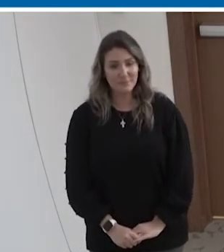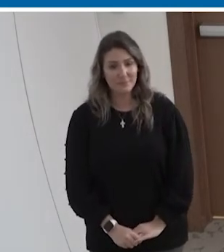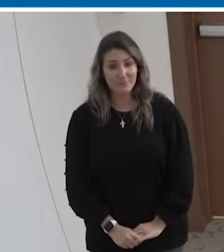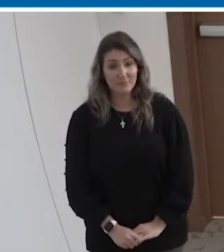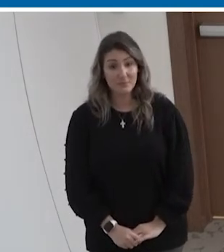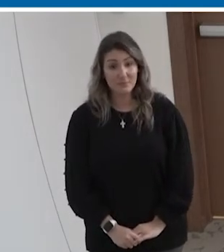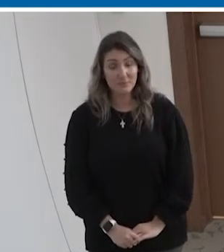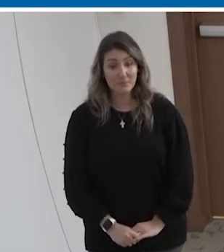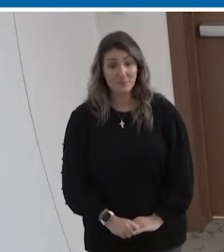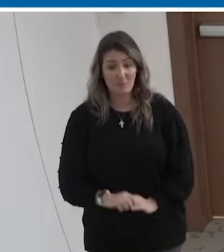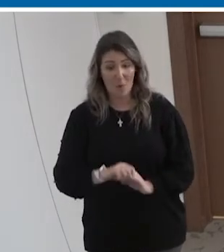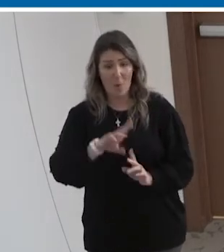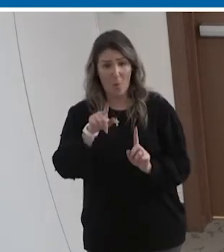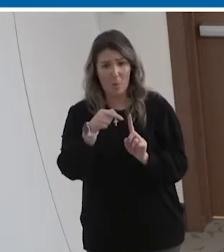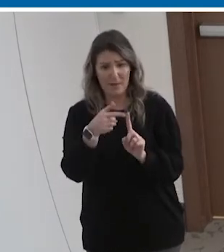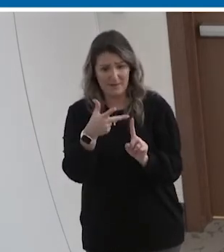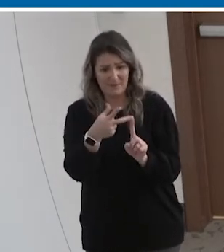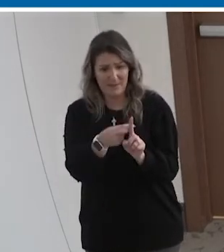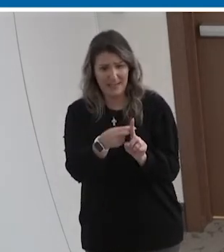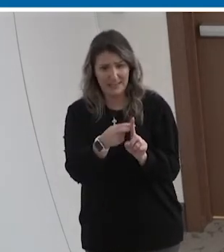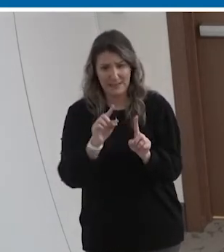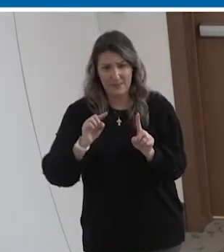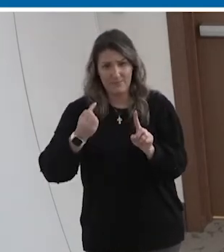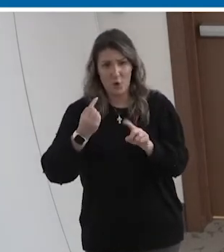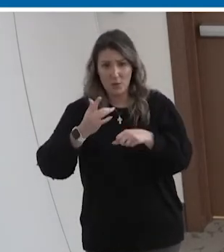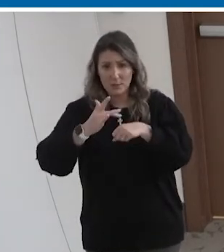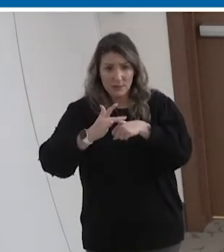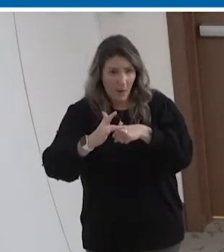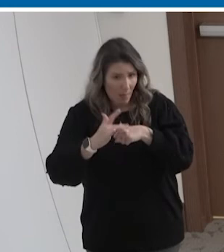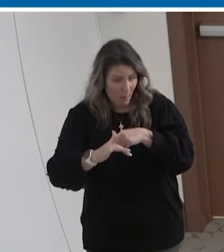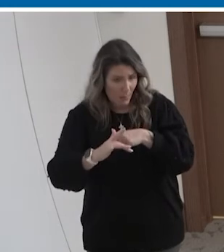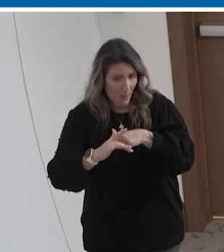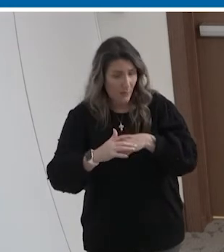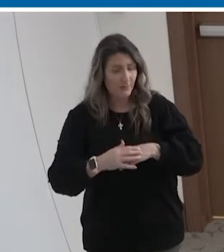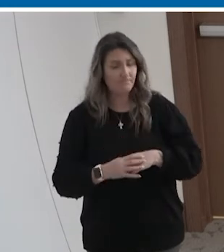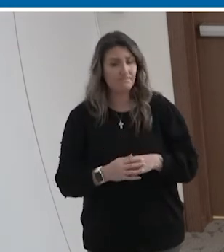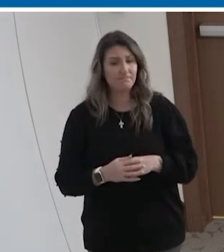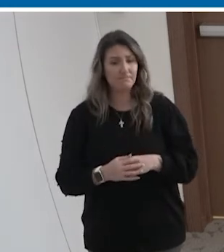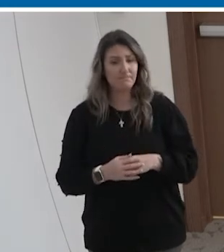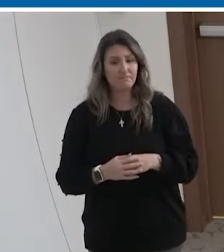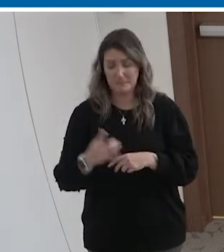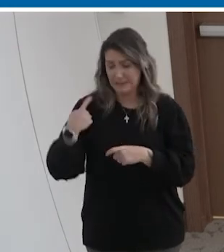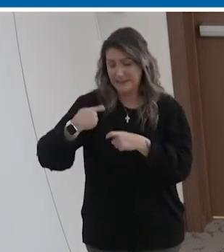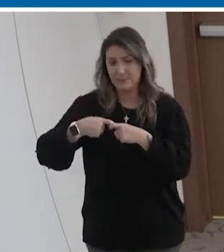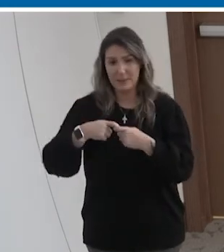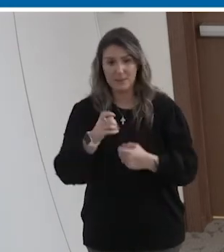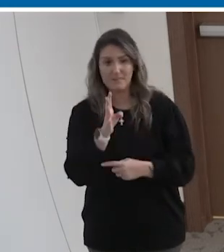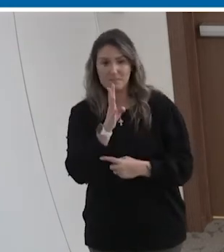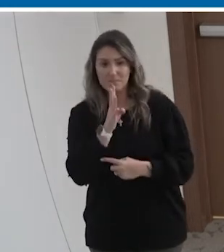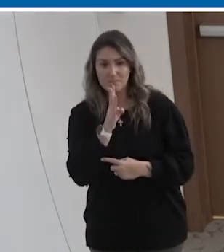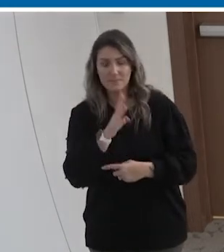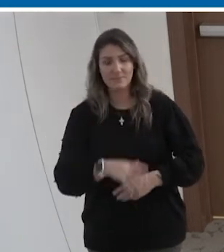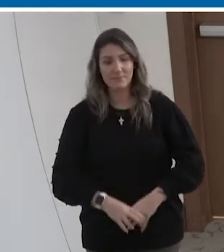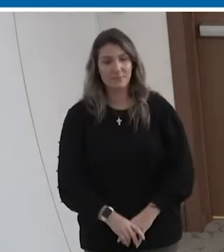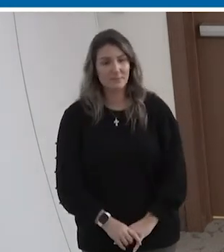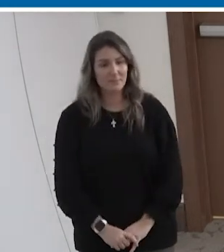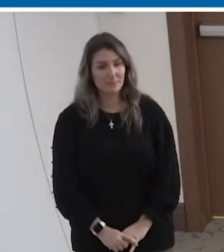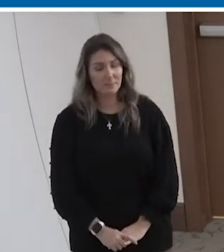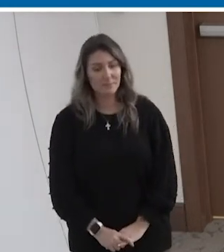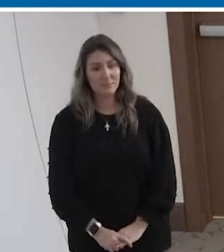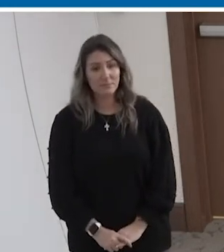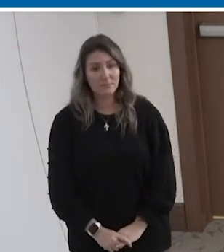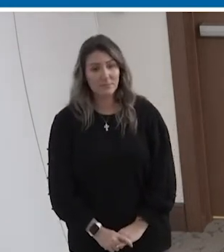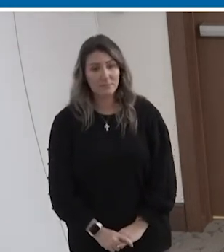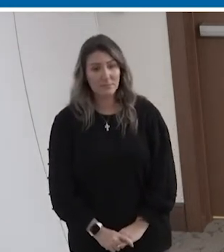When the vaccine was first made available, Cuando la vacuna se hizo disponible por primera vez,